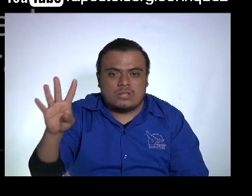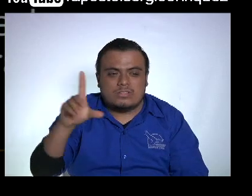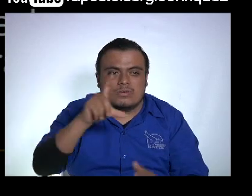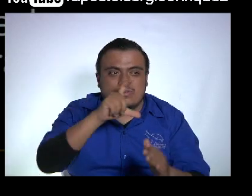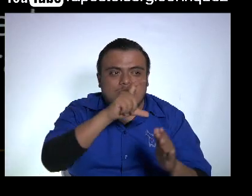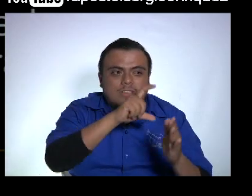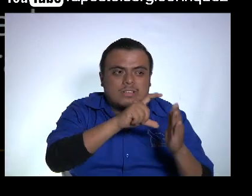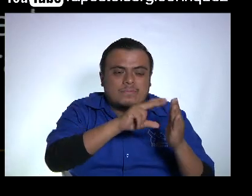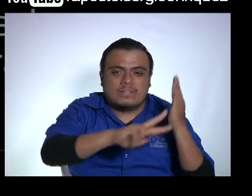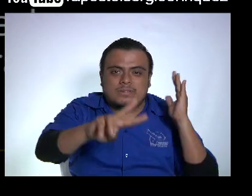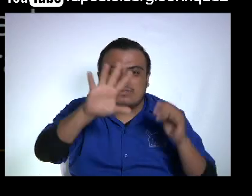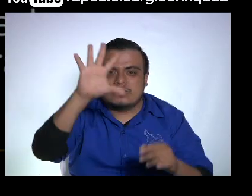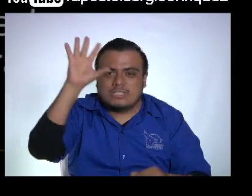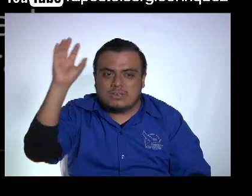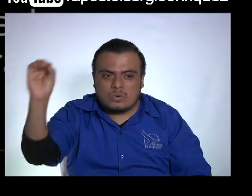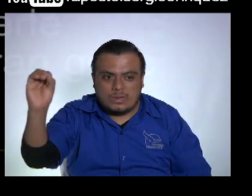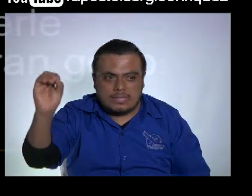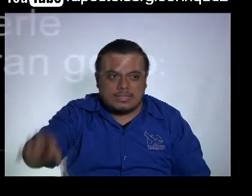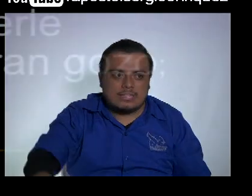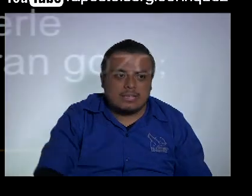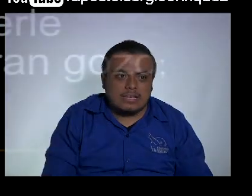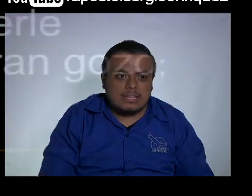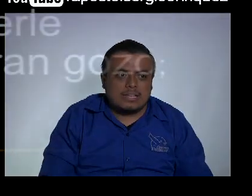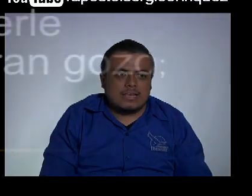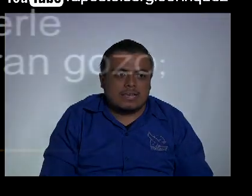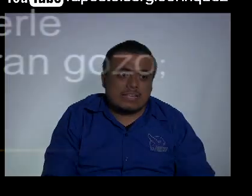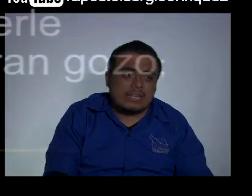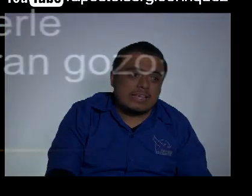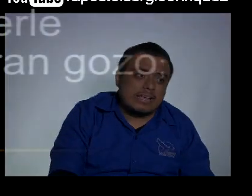24:50. Y lo sacó fuera, ¿hasta dónde?